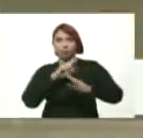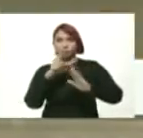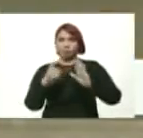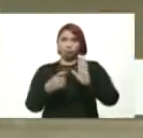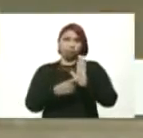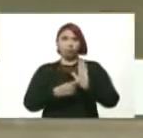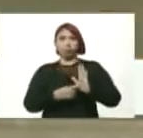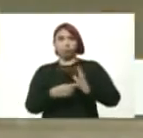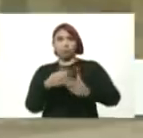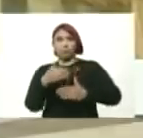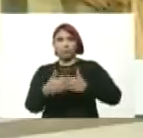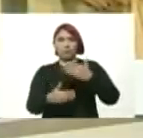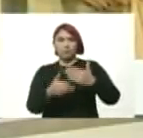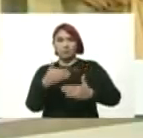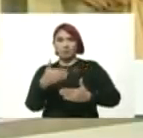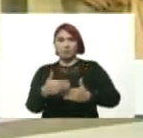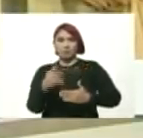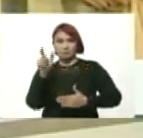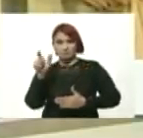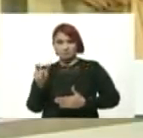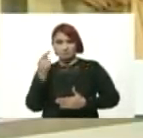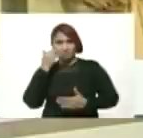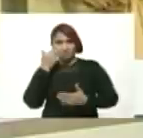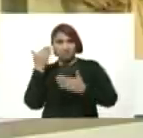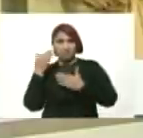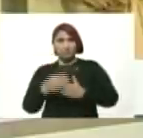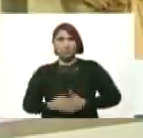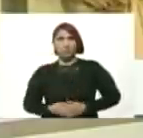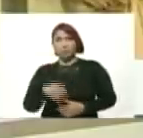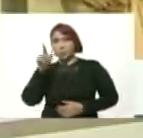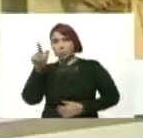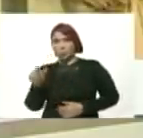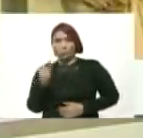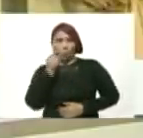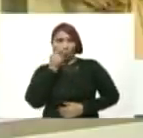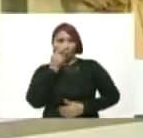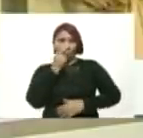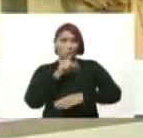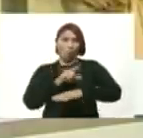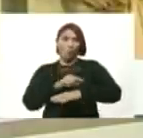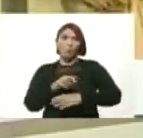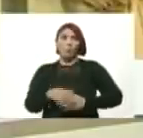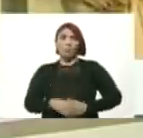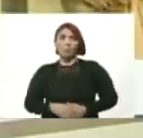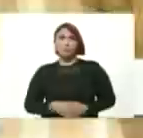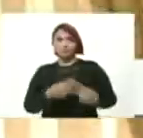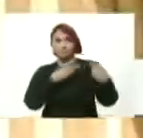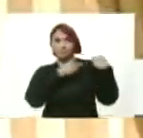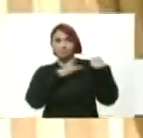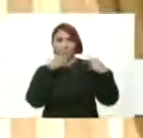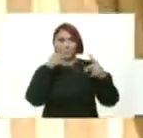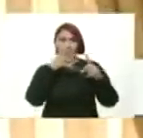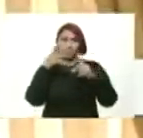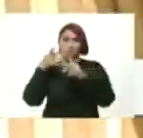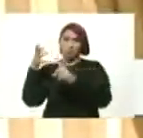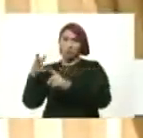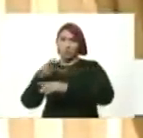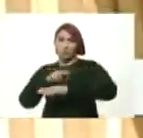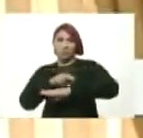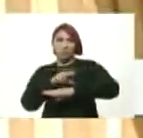leonor antonio torres director del programa nacional de formación de medicina integral